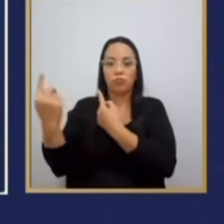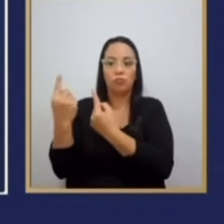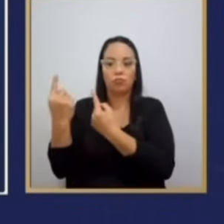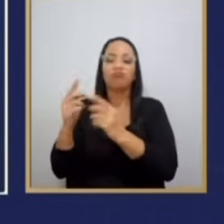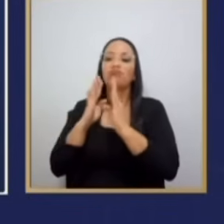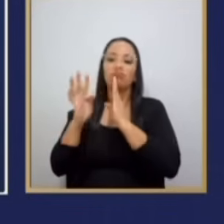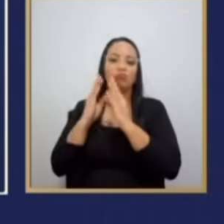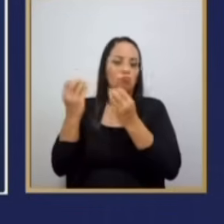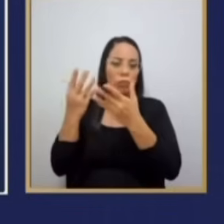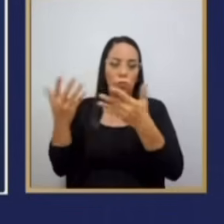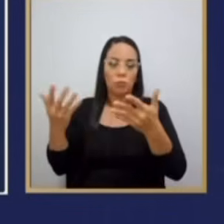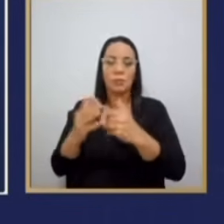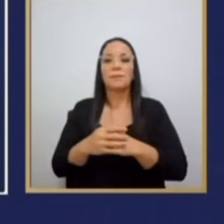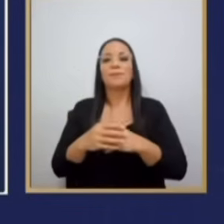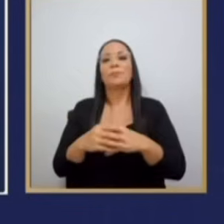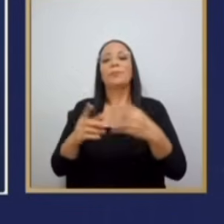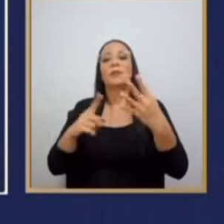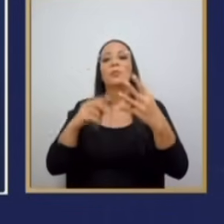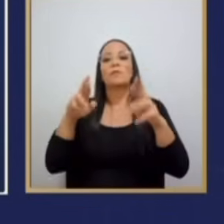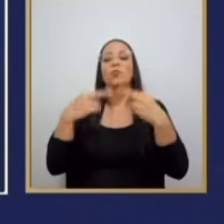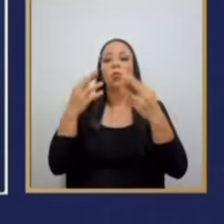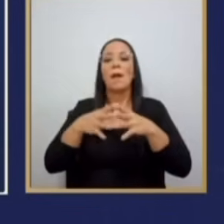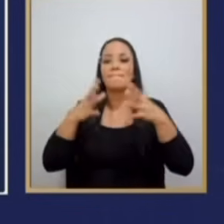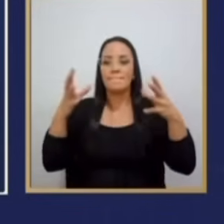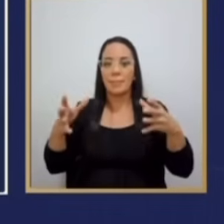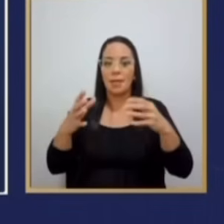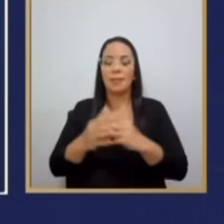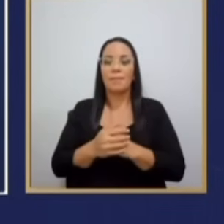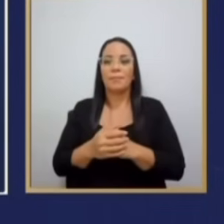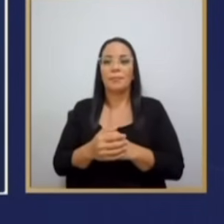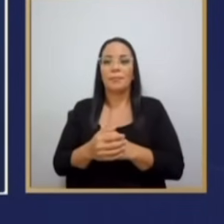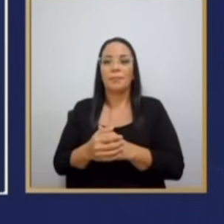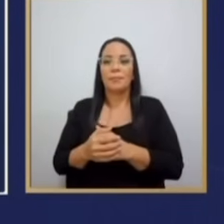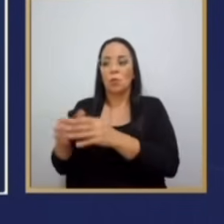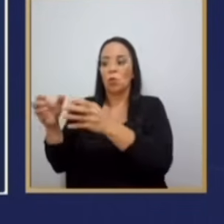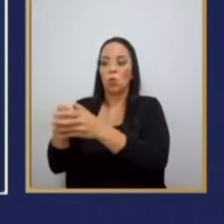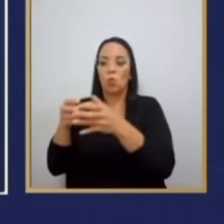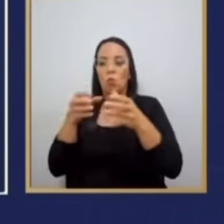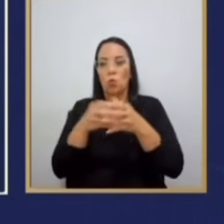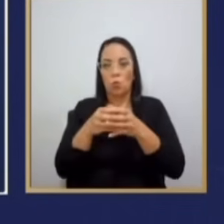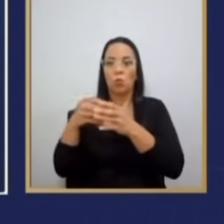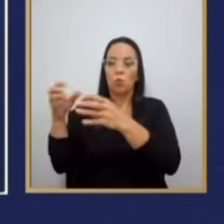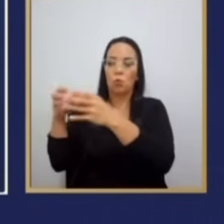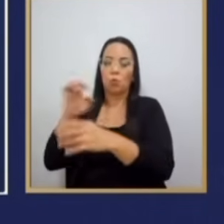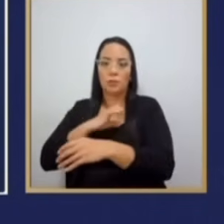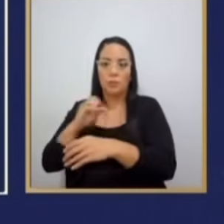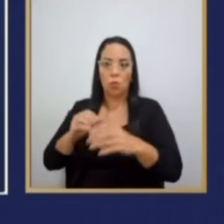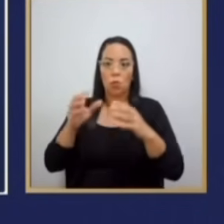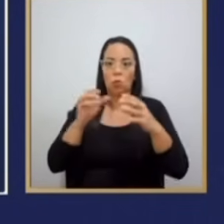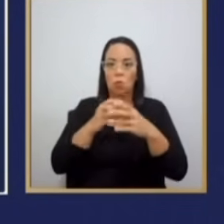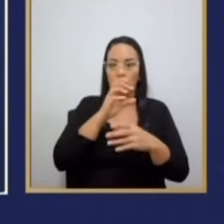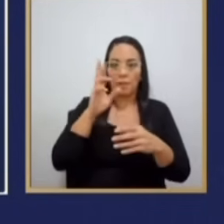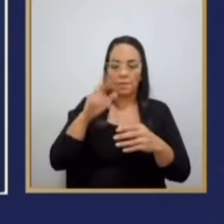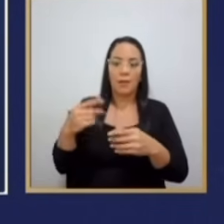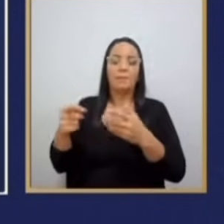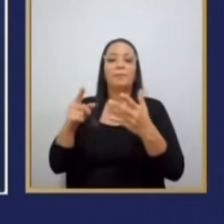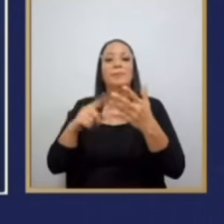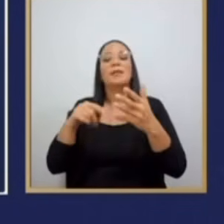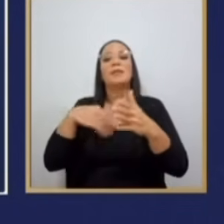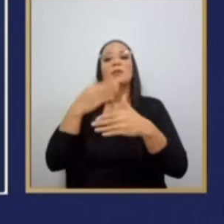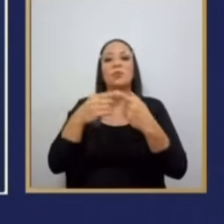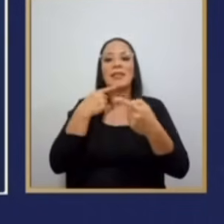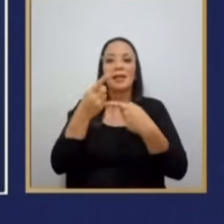Luego vamos a tener una reunión ampliada entre los dos gabinetes. vamos a dar una declaración a los medios